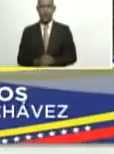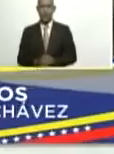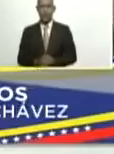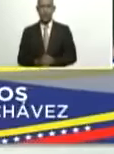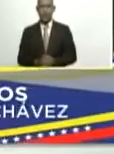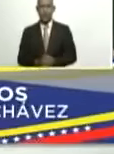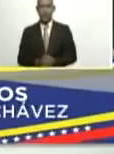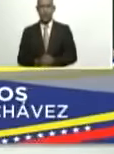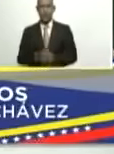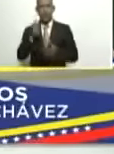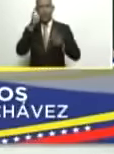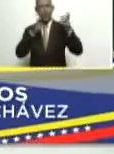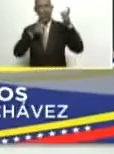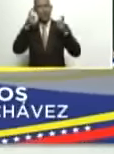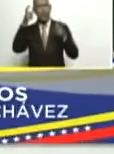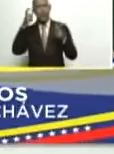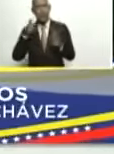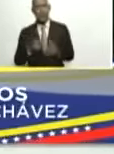y Chávez